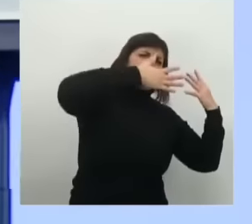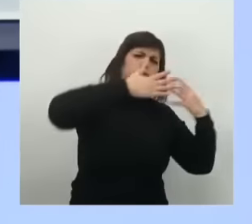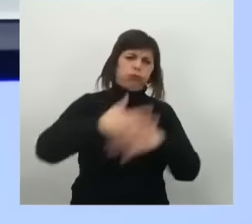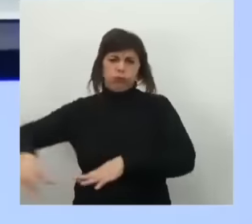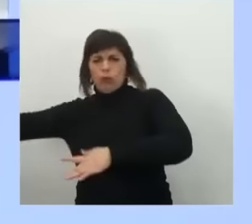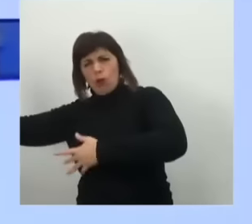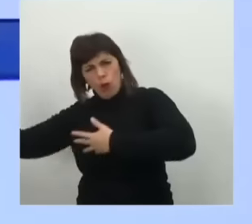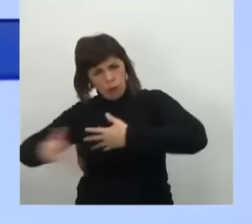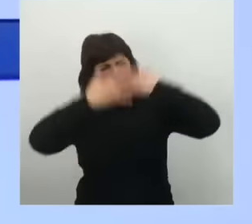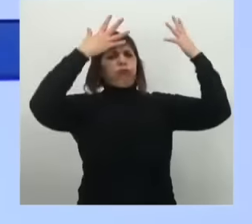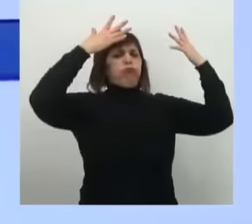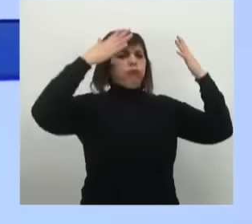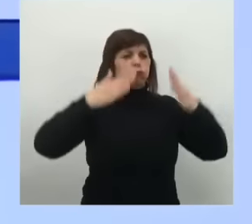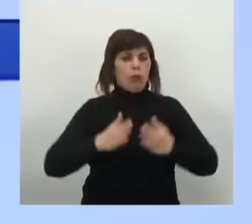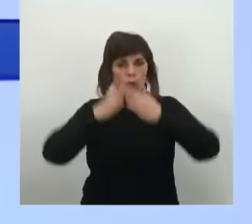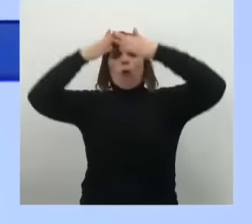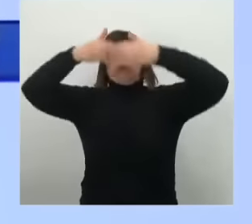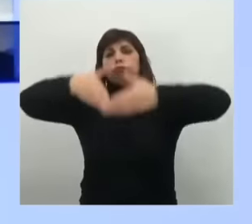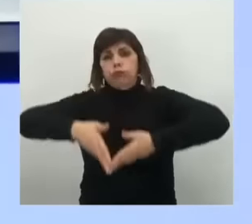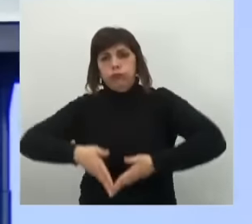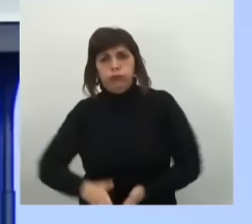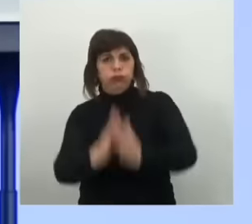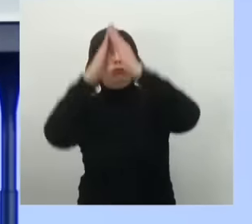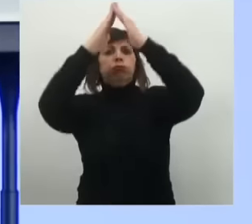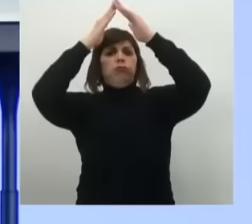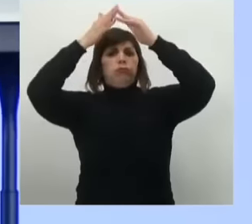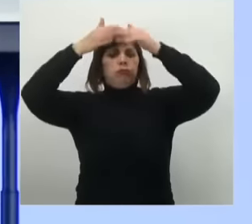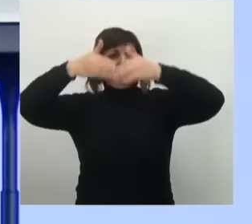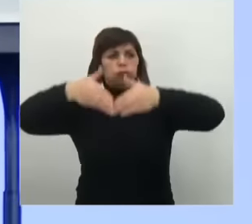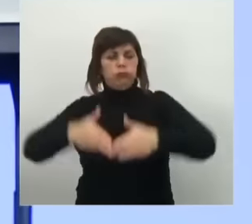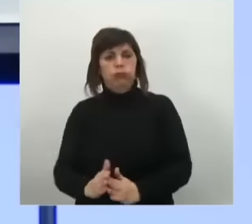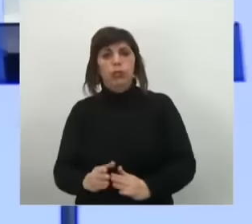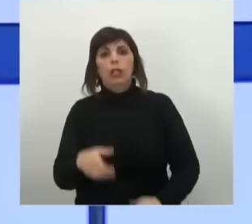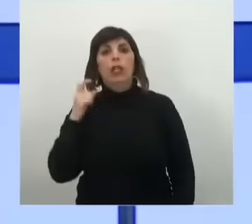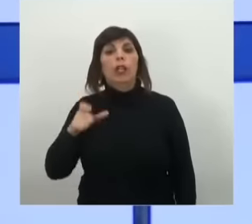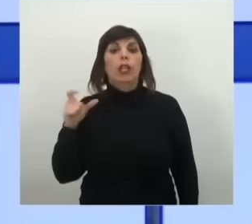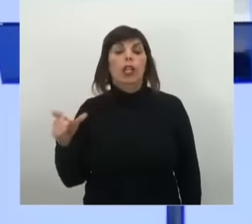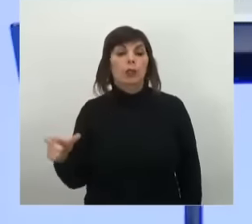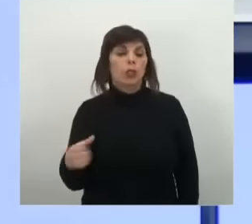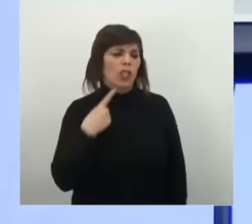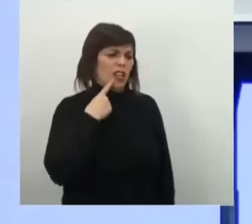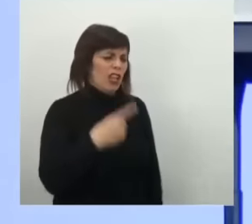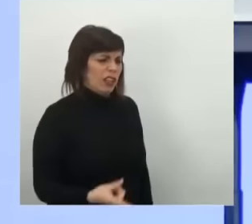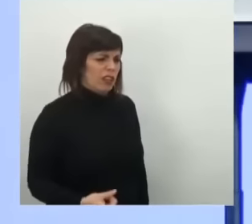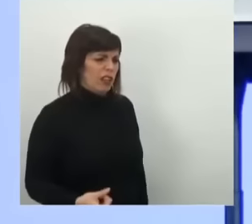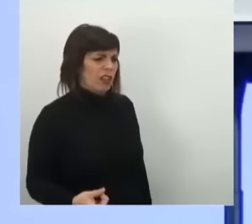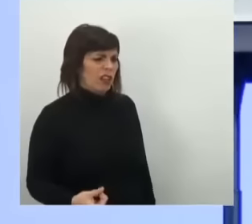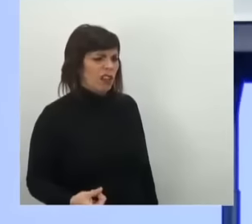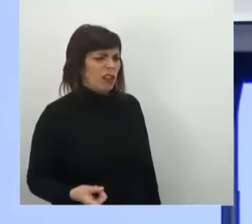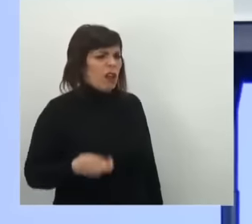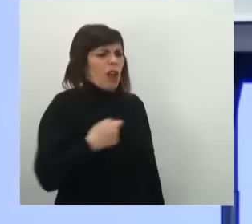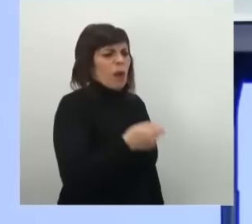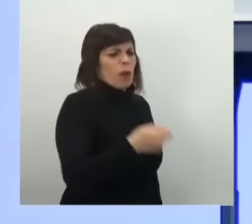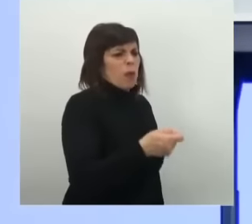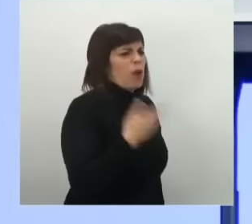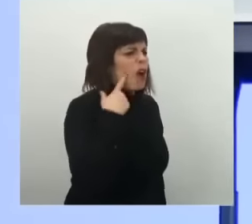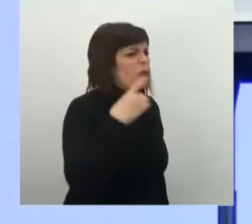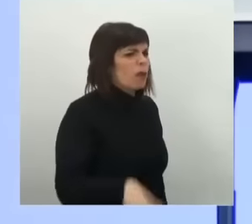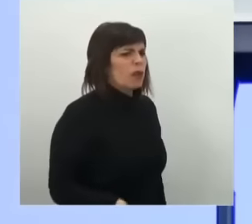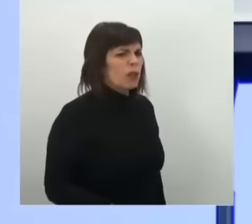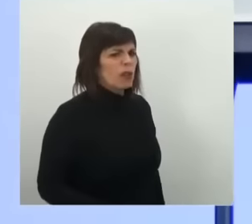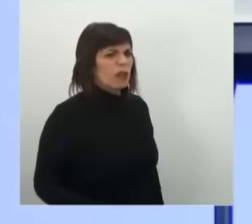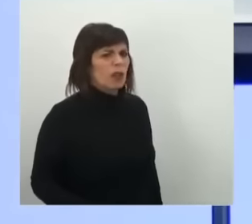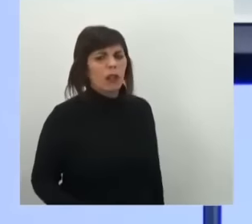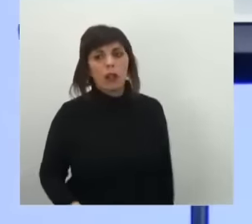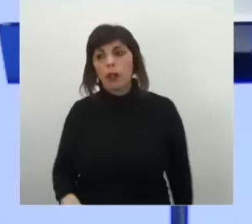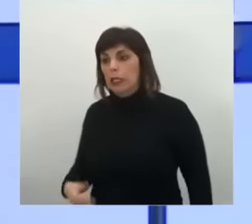situación y resulta que por ahí está Jonás diciendo fui yo y recuerdan